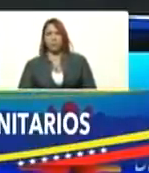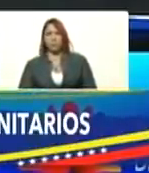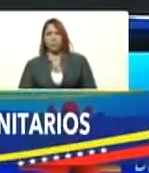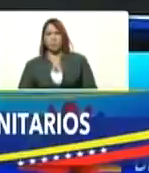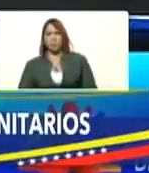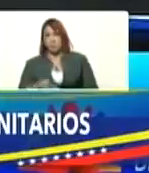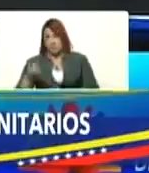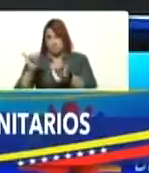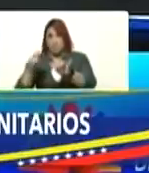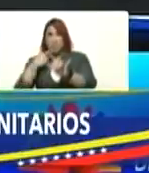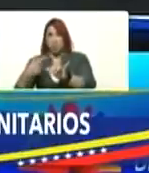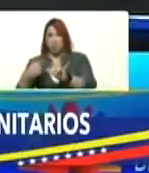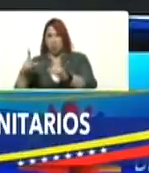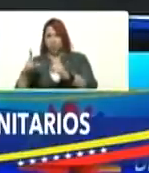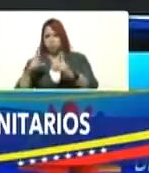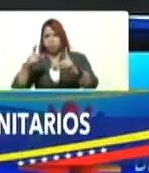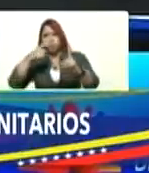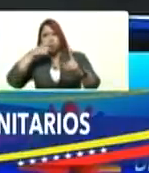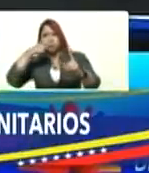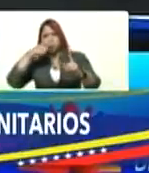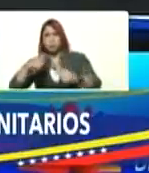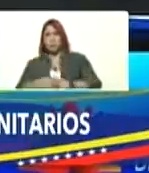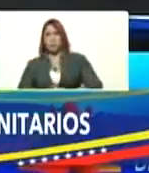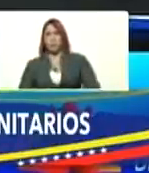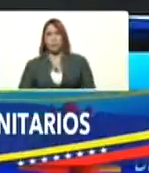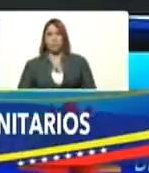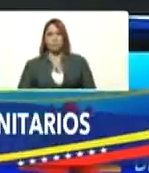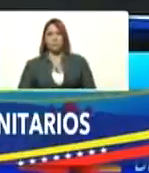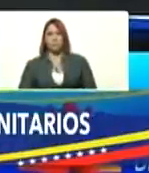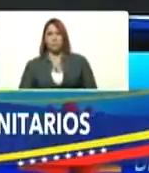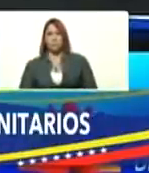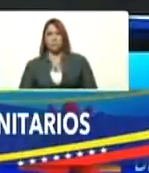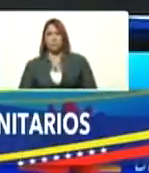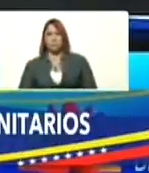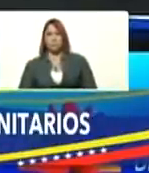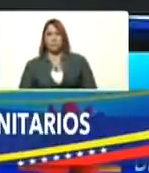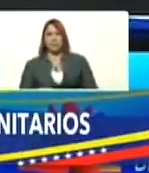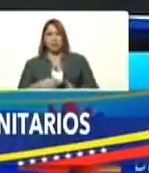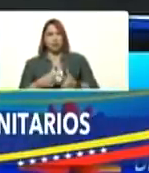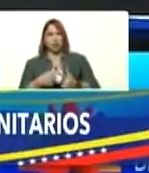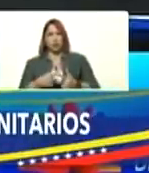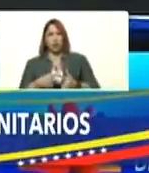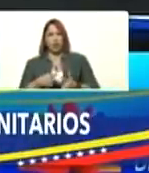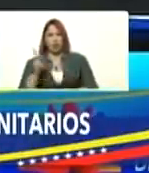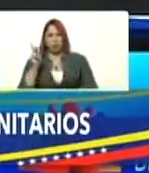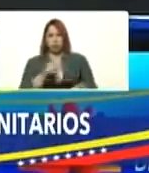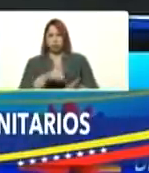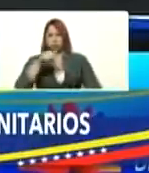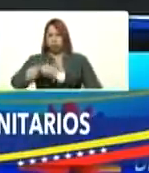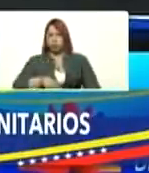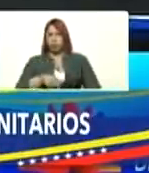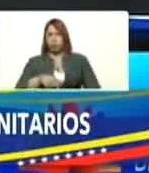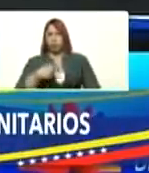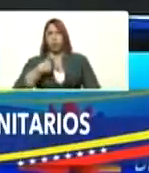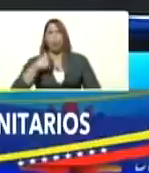Él dijo que estaba perseguido y de repente se apareció aquí. Soy candidato. ¿Para qué?